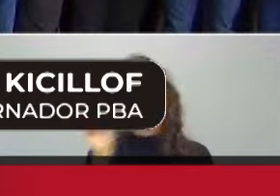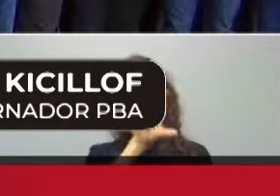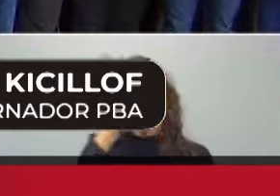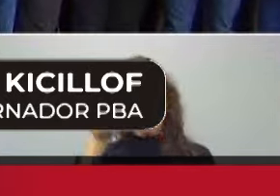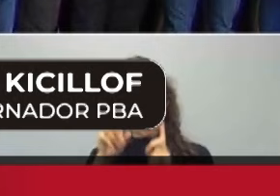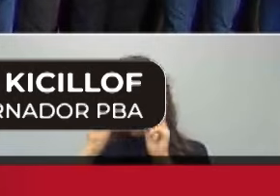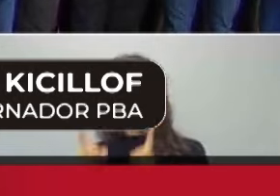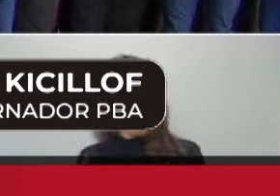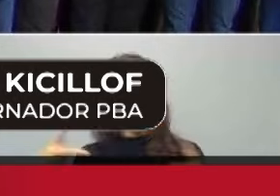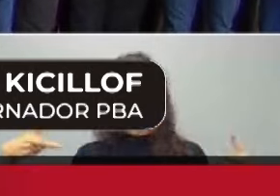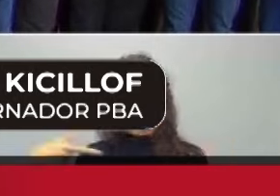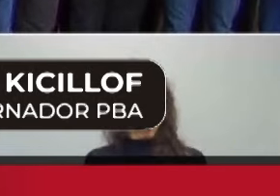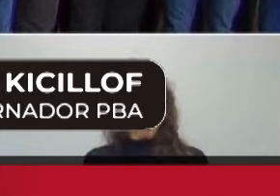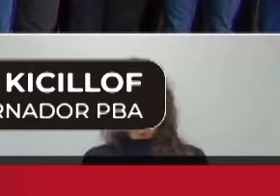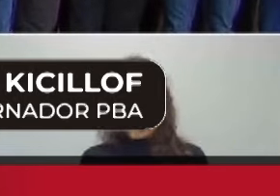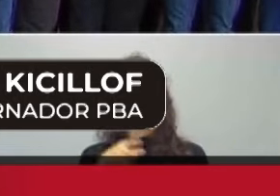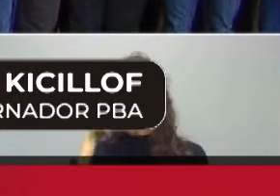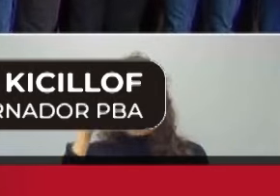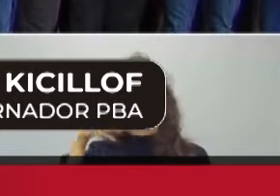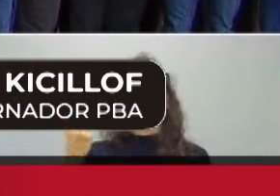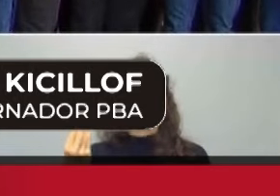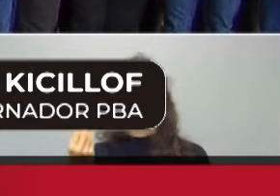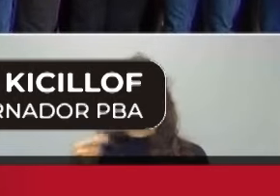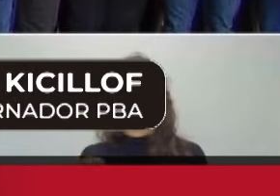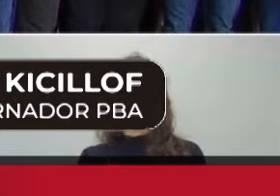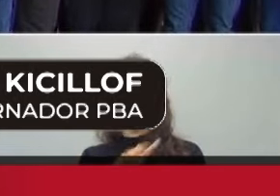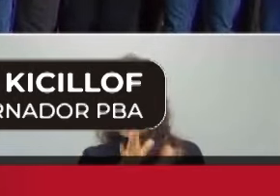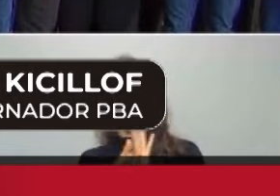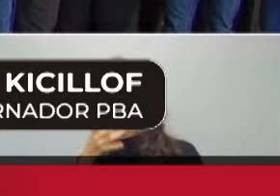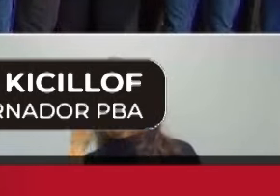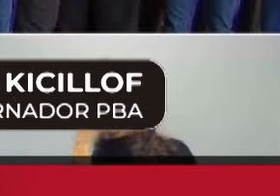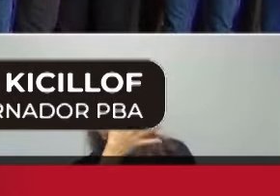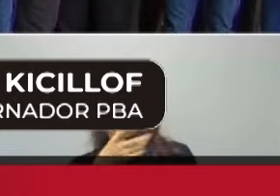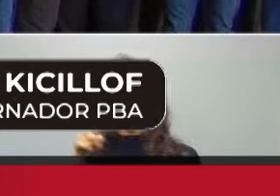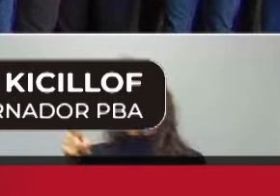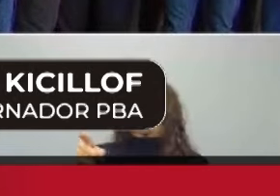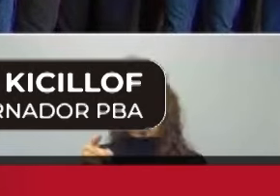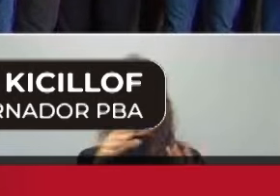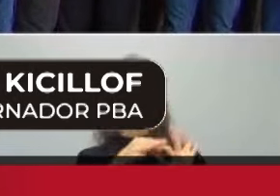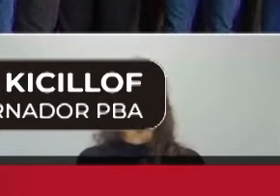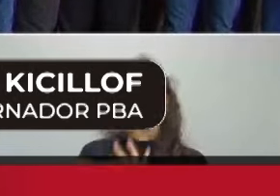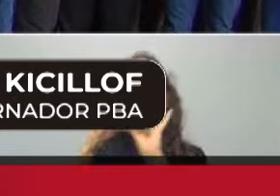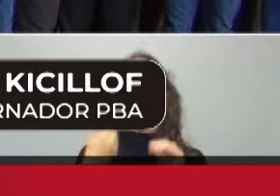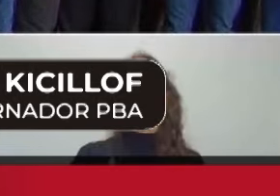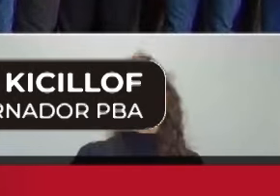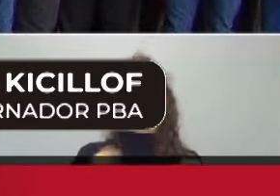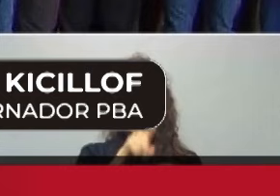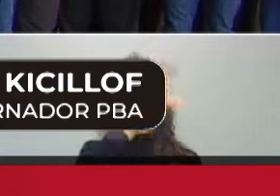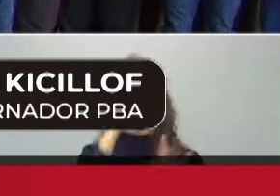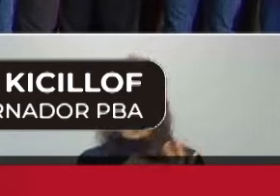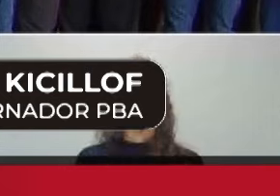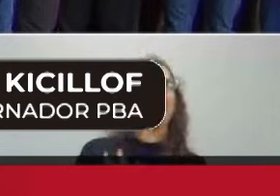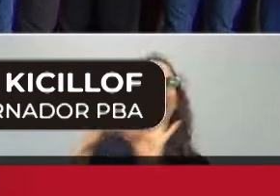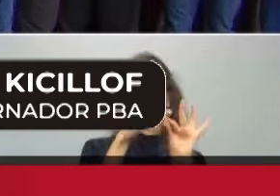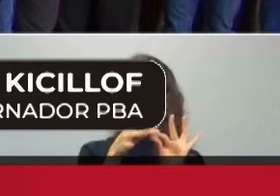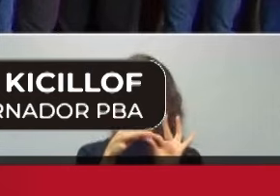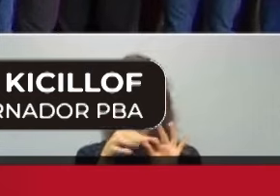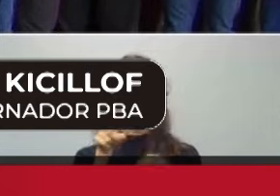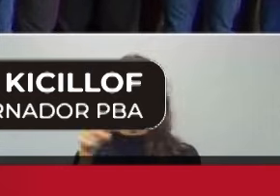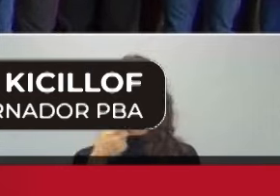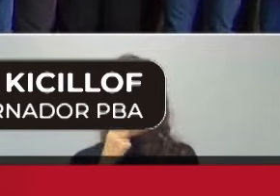argentinas, en su absoluto despecho con el carácter federal de la Argentina, en su desprecio